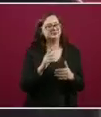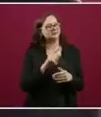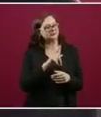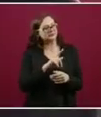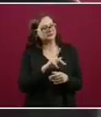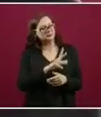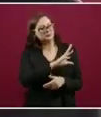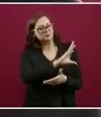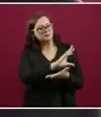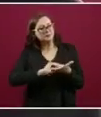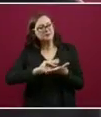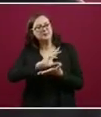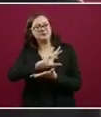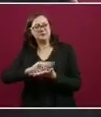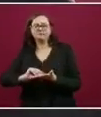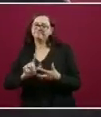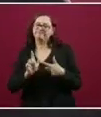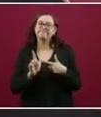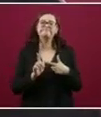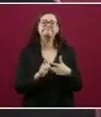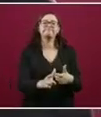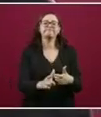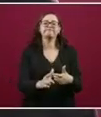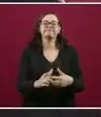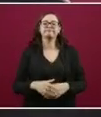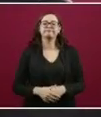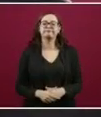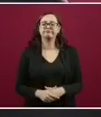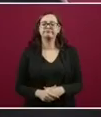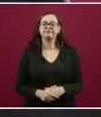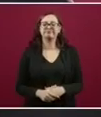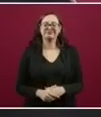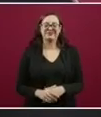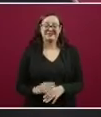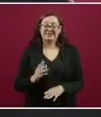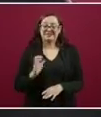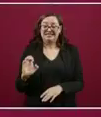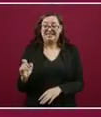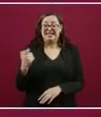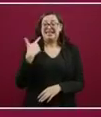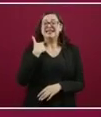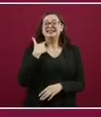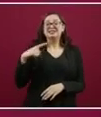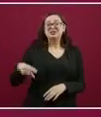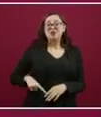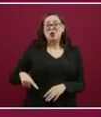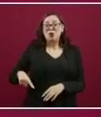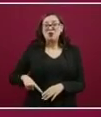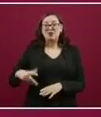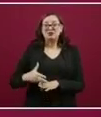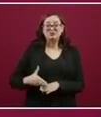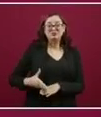ejemplo y que no tenga nada que ver con